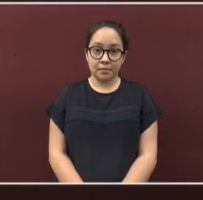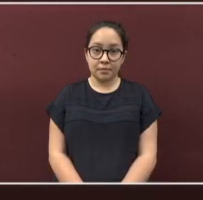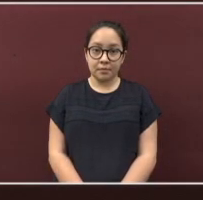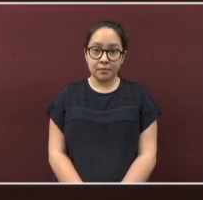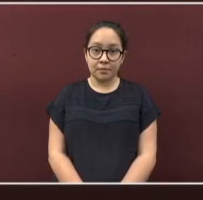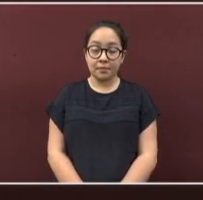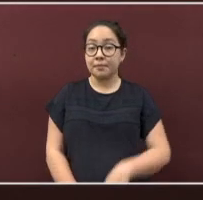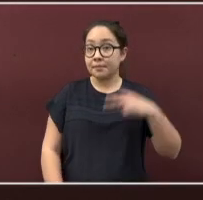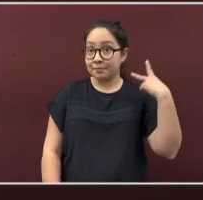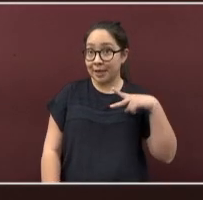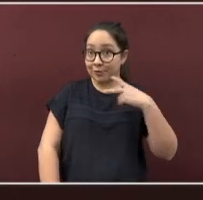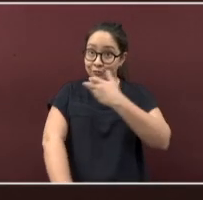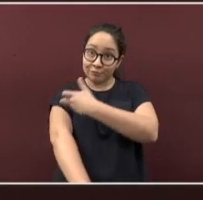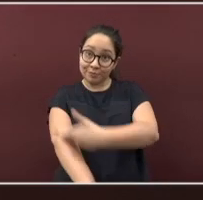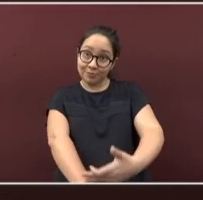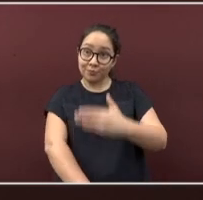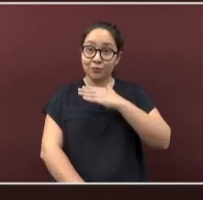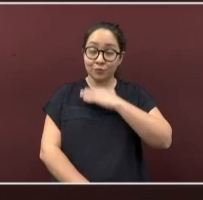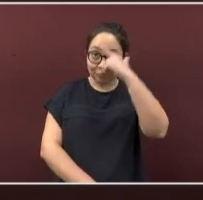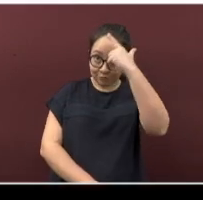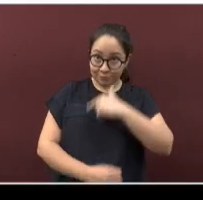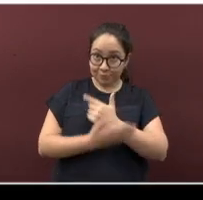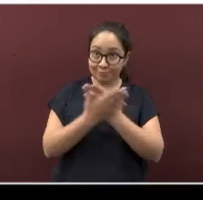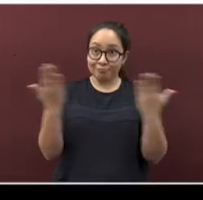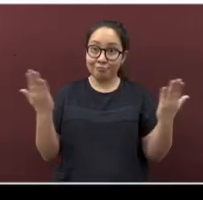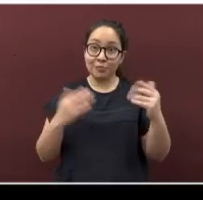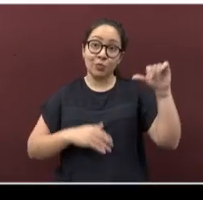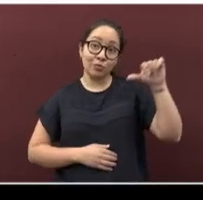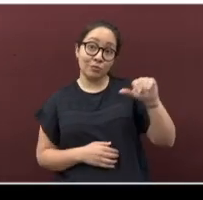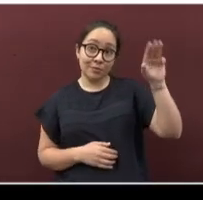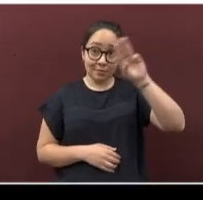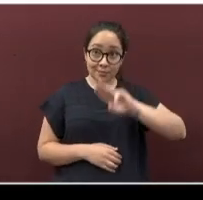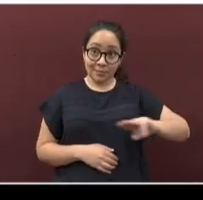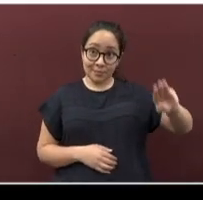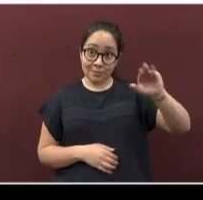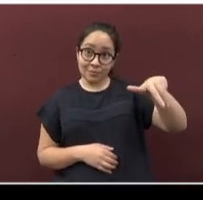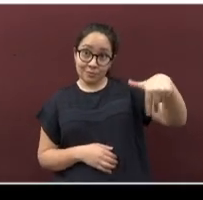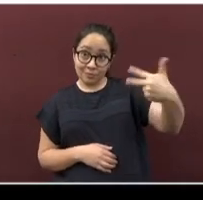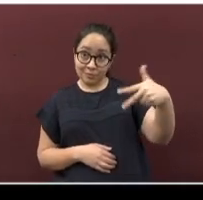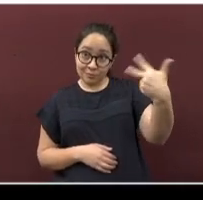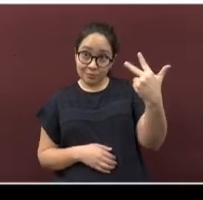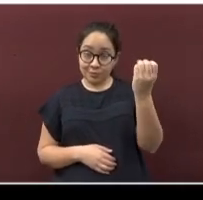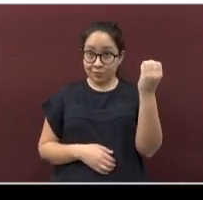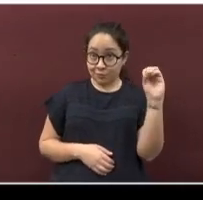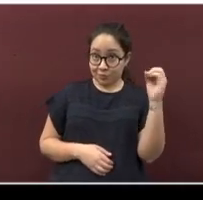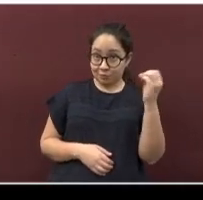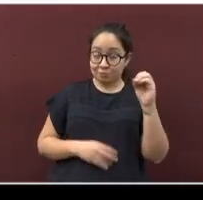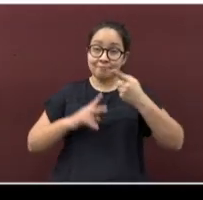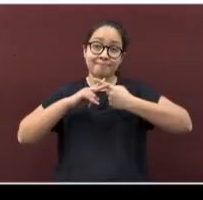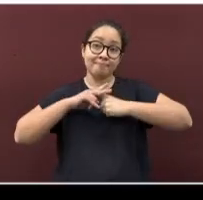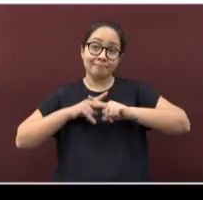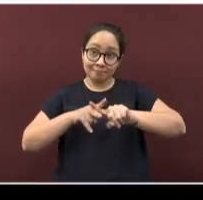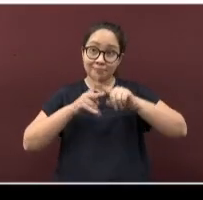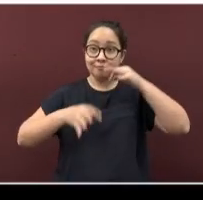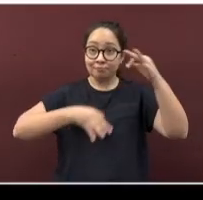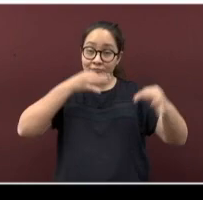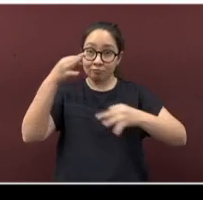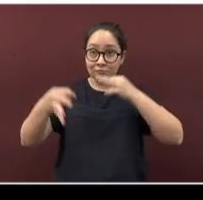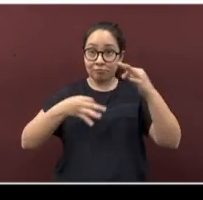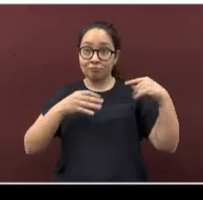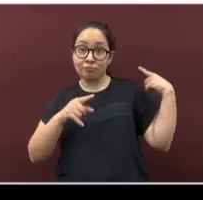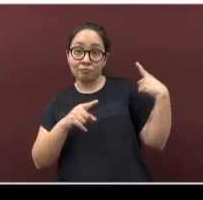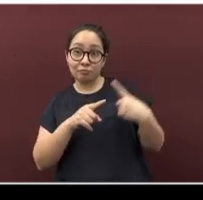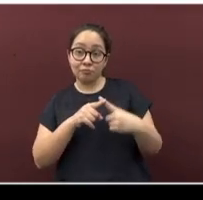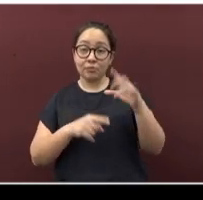familia veracruzana muy buenas noches es miércoles 13 de octubre y vamos a dar comienzo con el informe